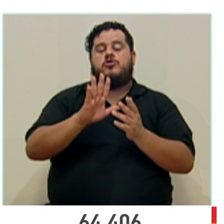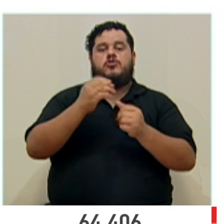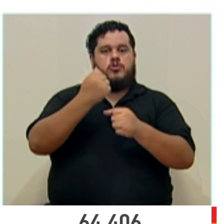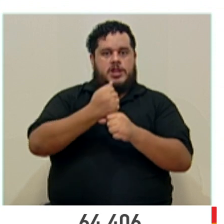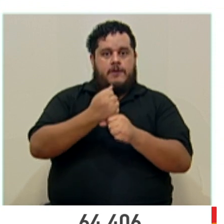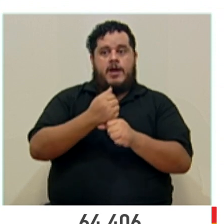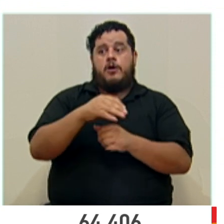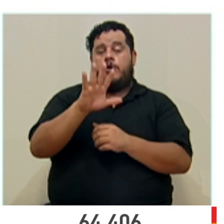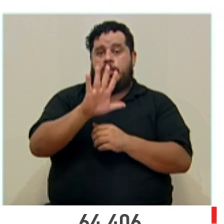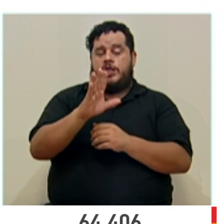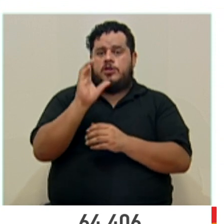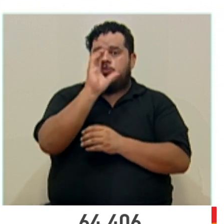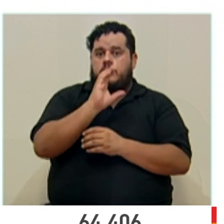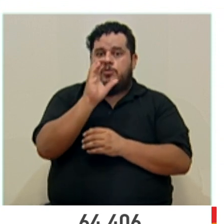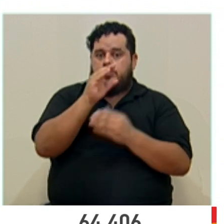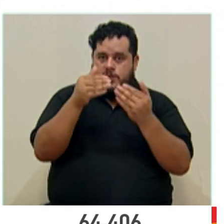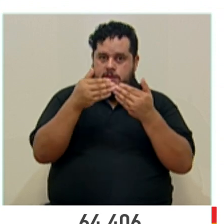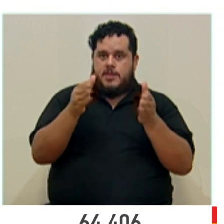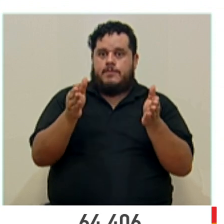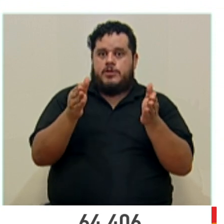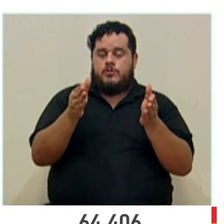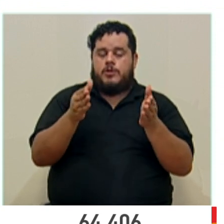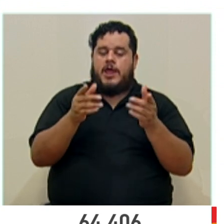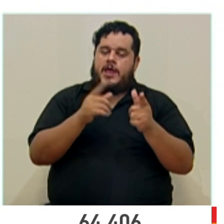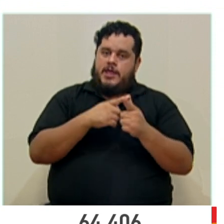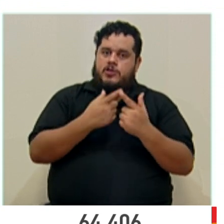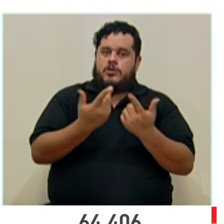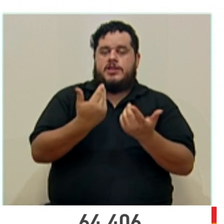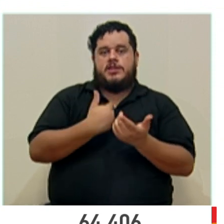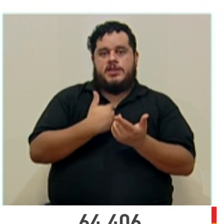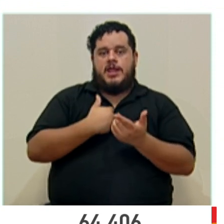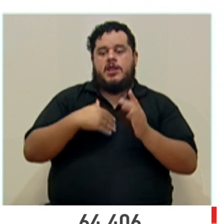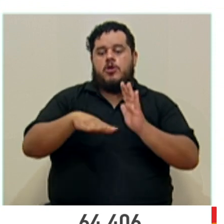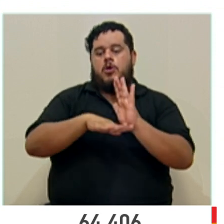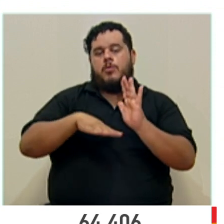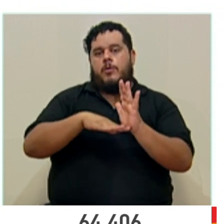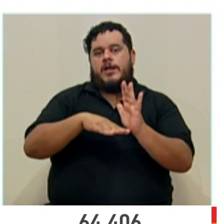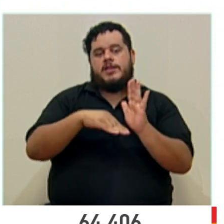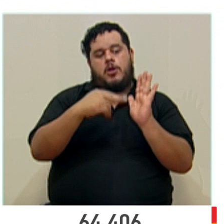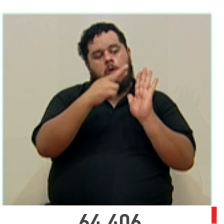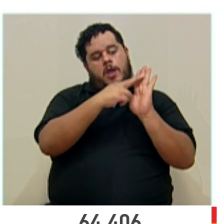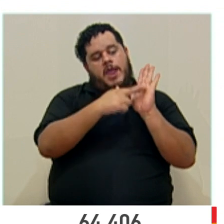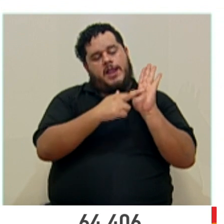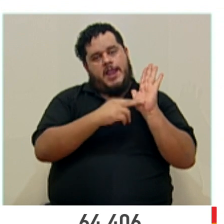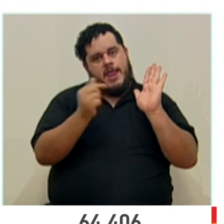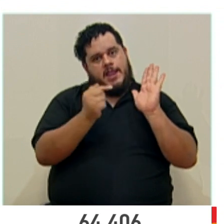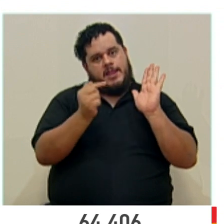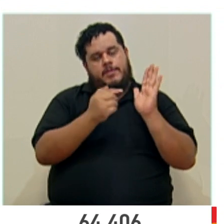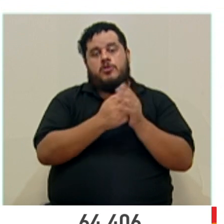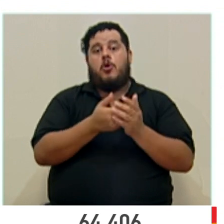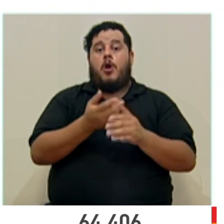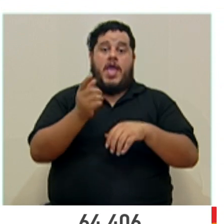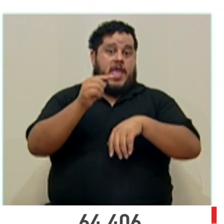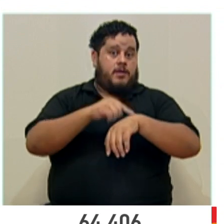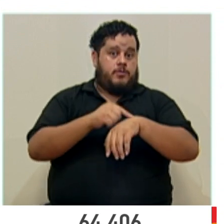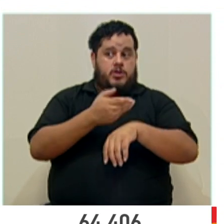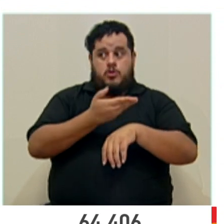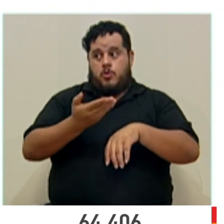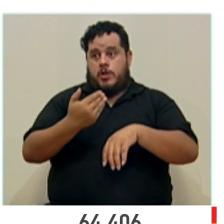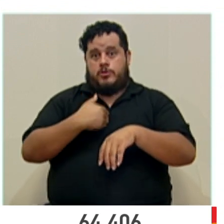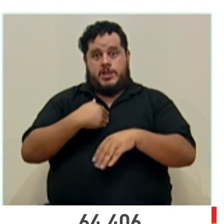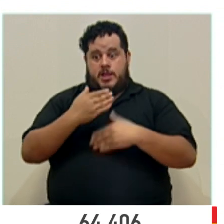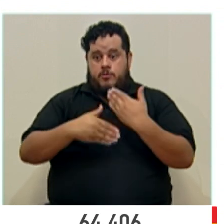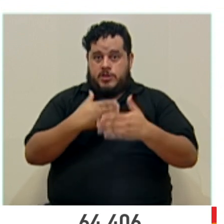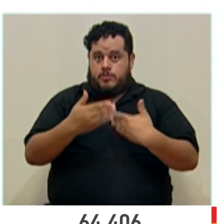gestión y su búsqueda de apertura, pues entonces tienen como base el lineamiento y en su momento, cuando tengamos el protocolo,